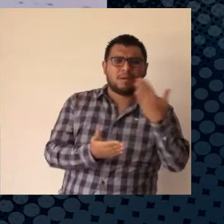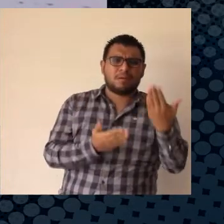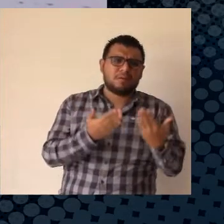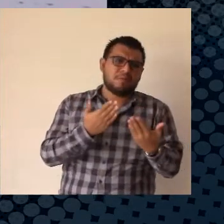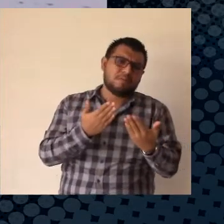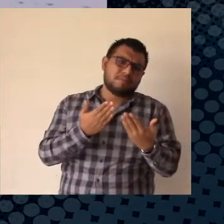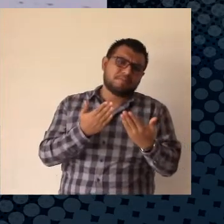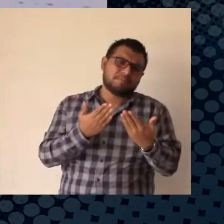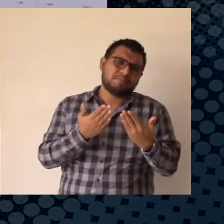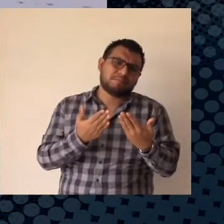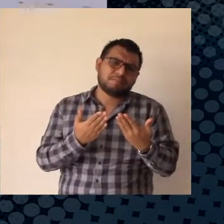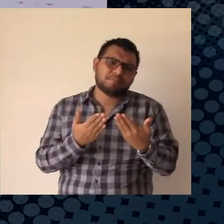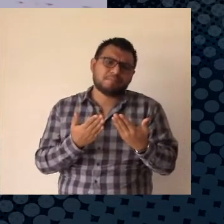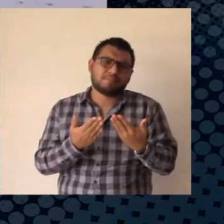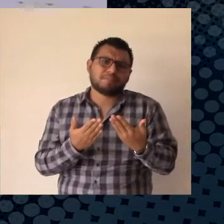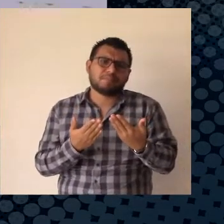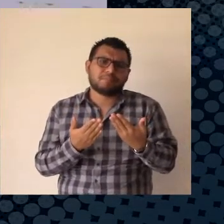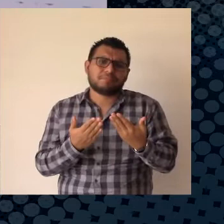titulaba